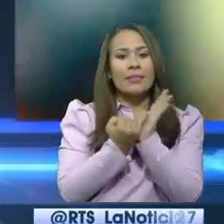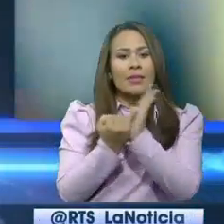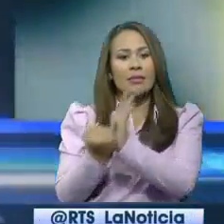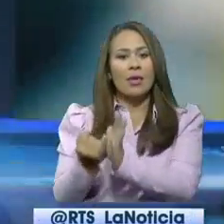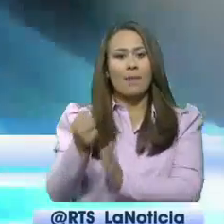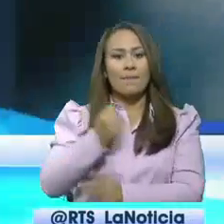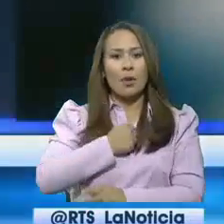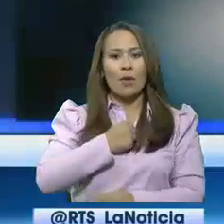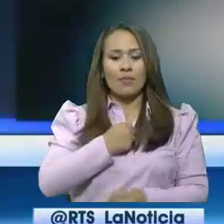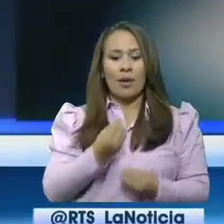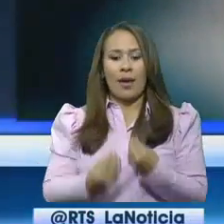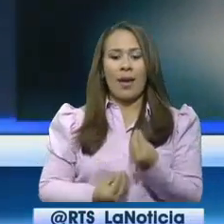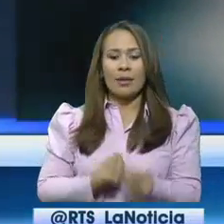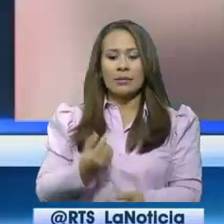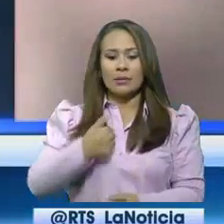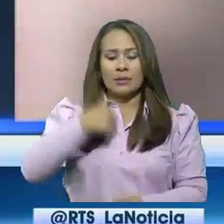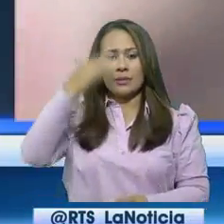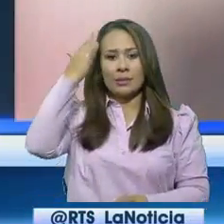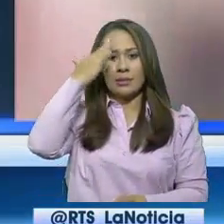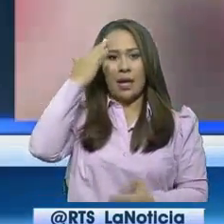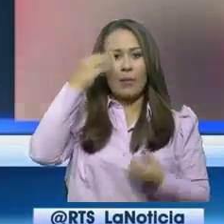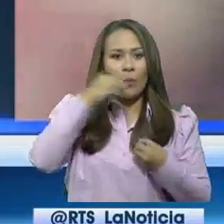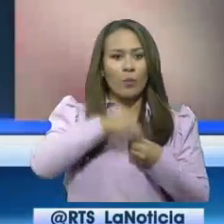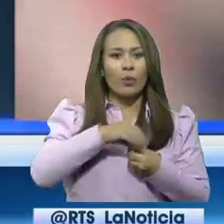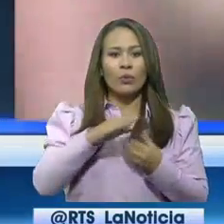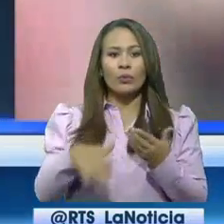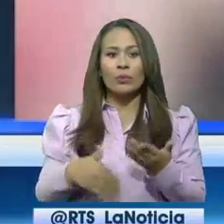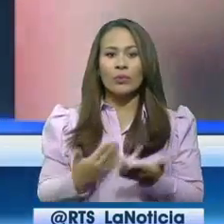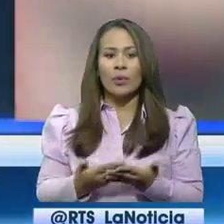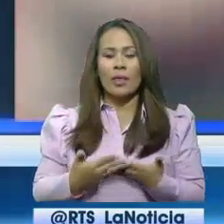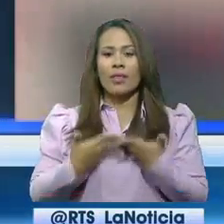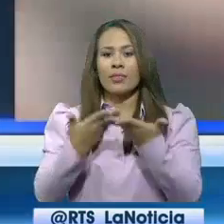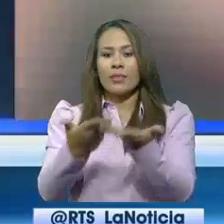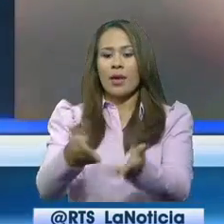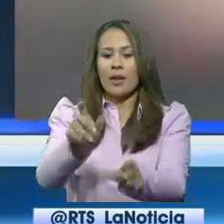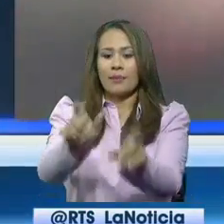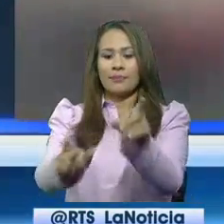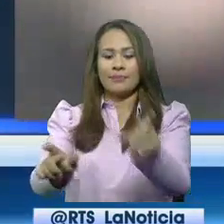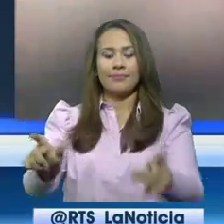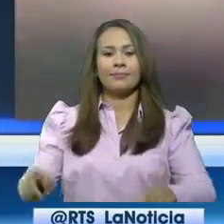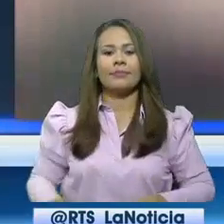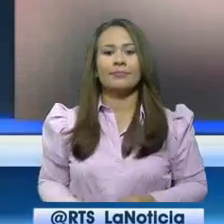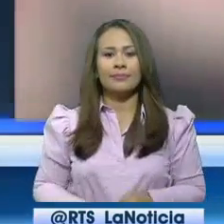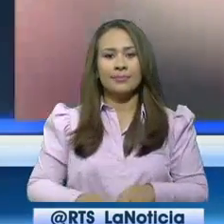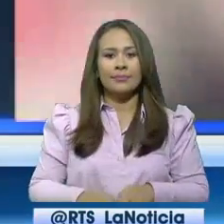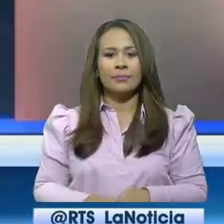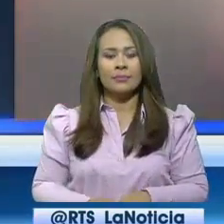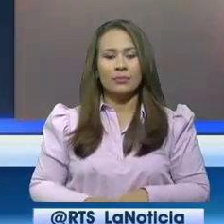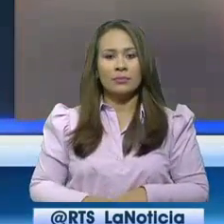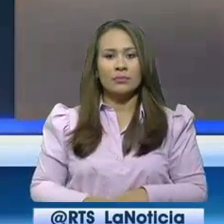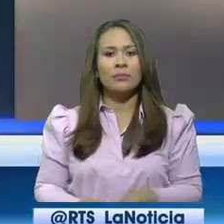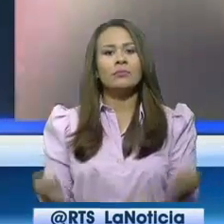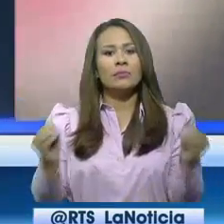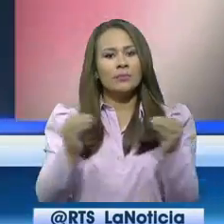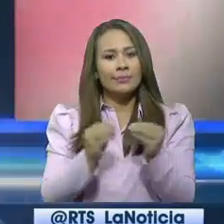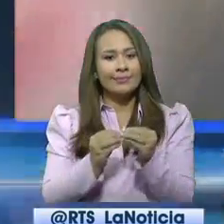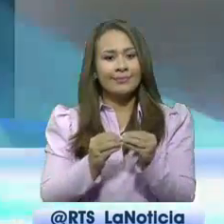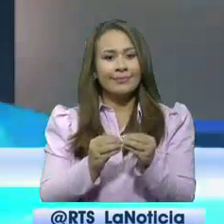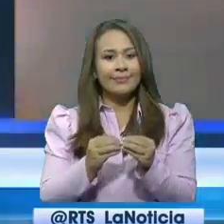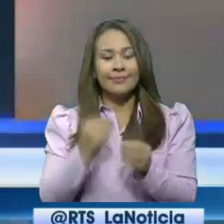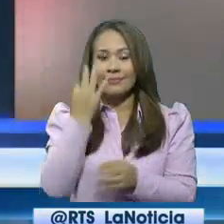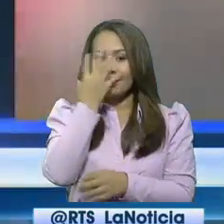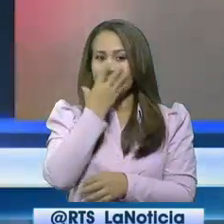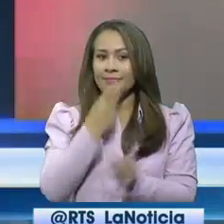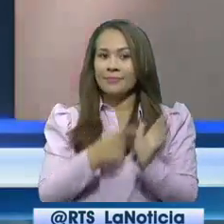de lo que uno sabe, de lo que uno lleva en sus venas, en su sangre, hacia la ciudadanía. Para dar más atractivo y representar